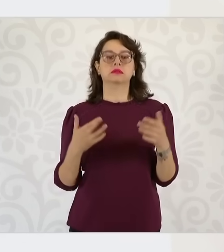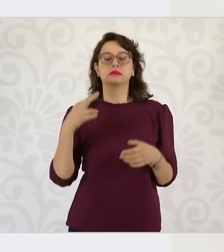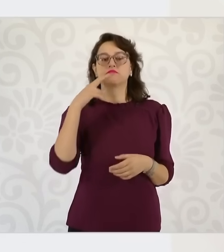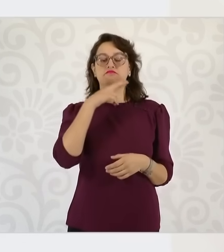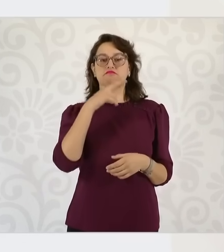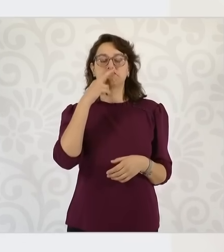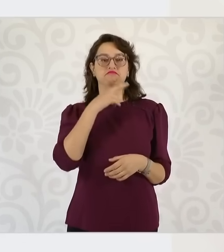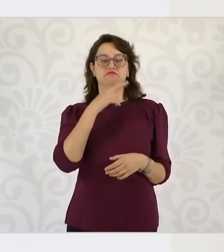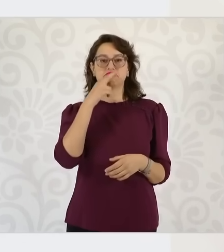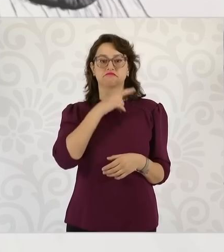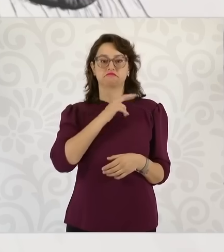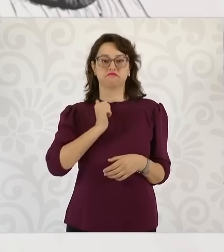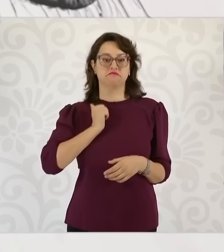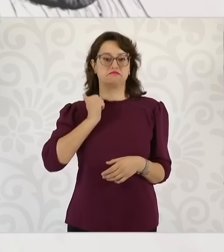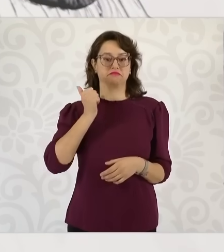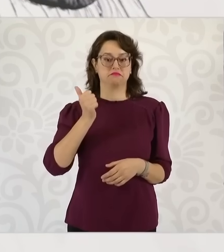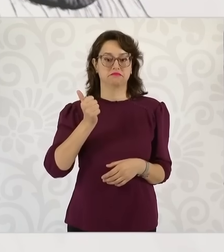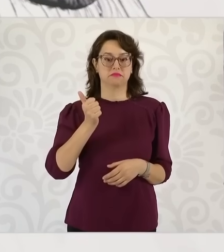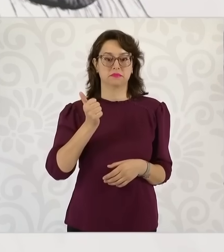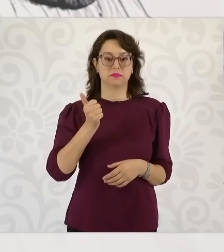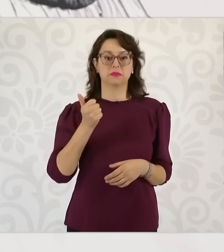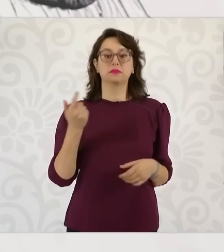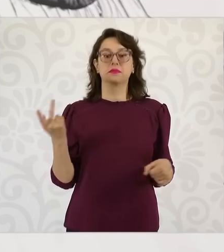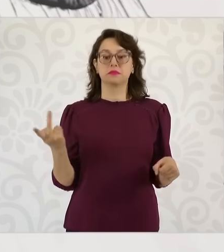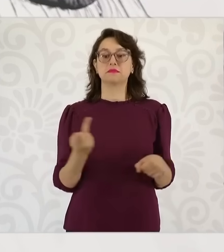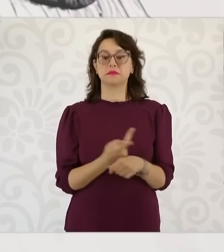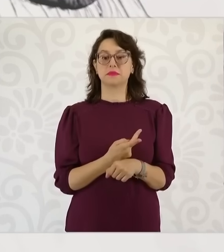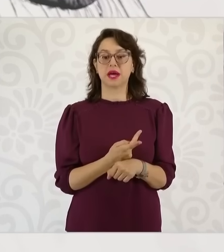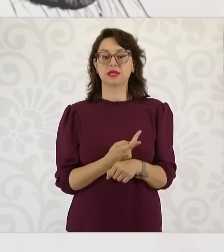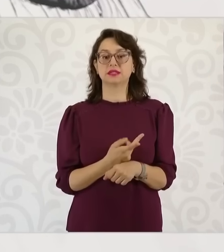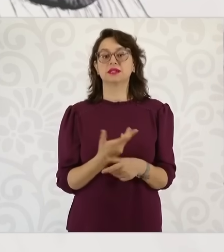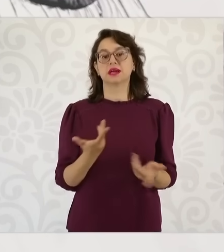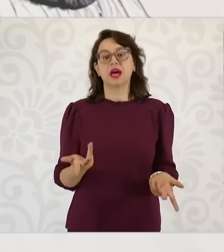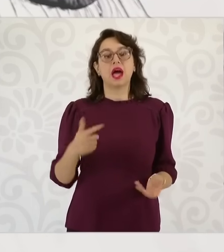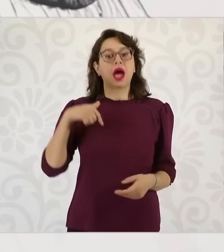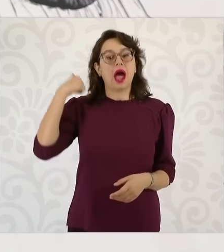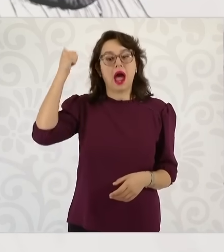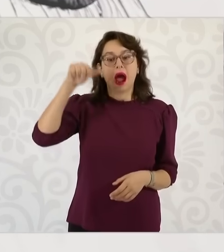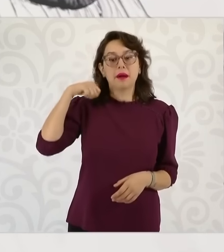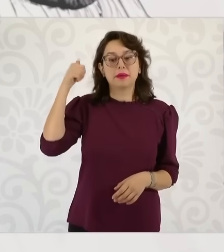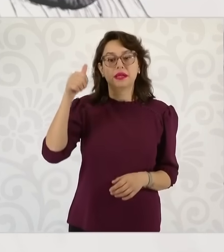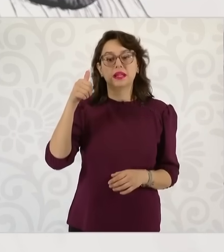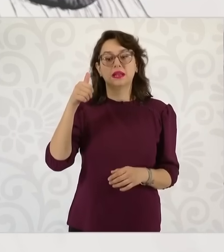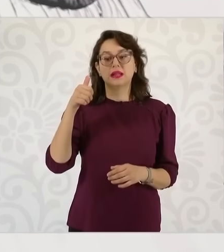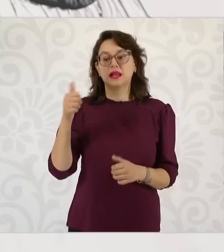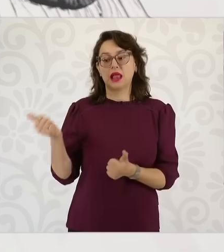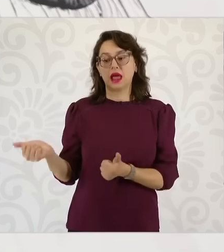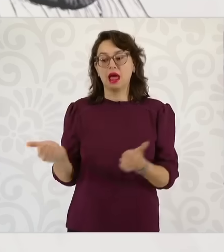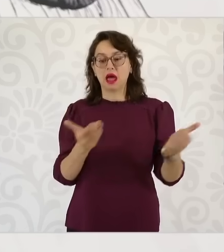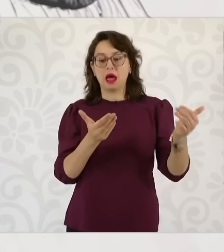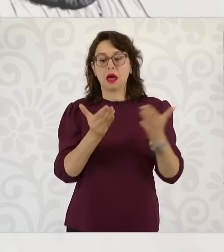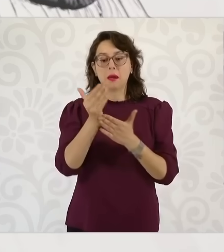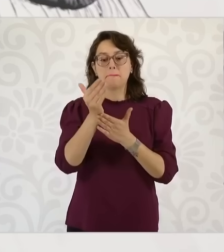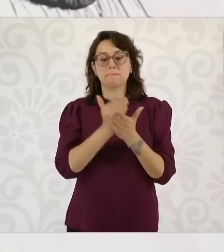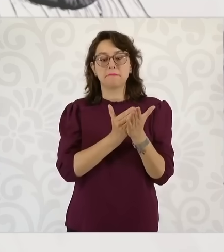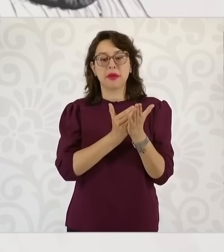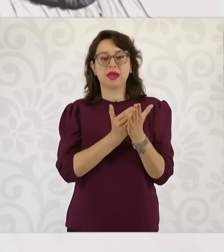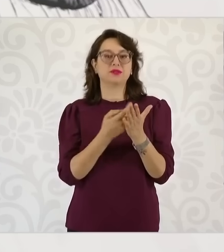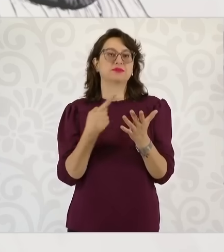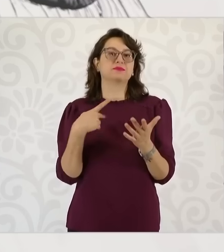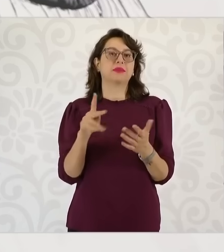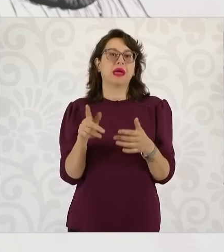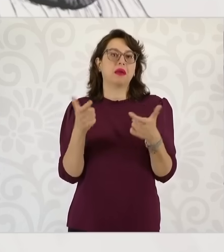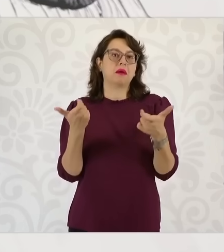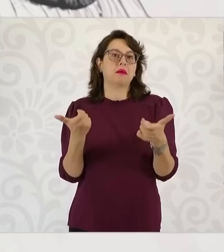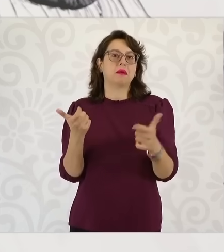más exportaciones. Entonces hay una compensación en abril porque los exportaron en marzo. Por eso hay más